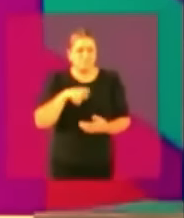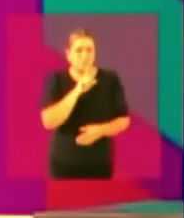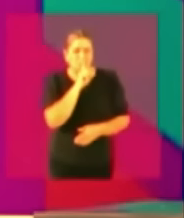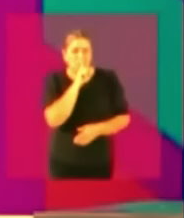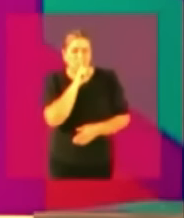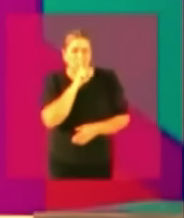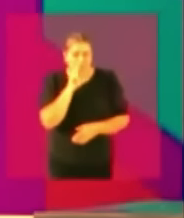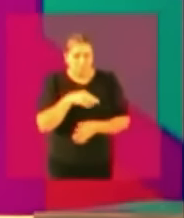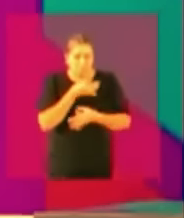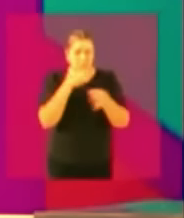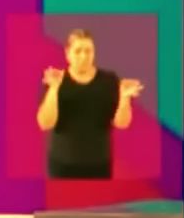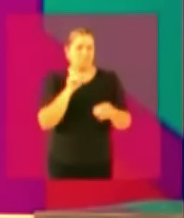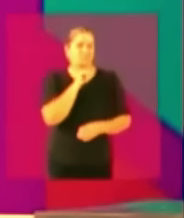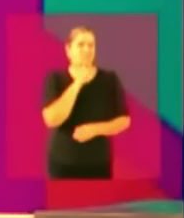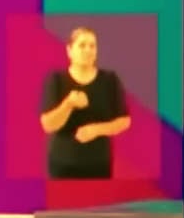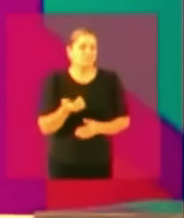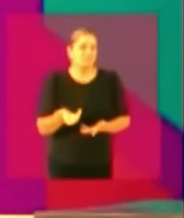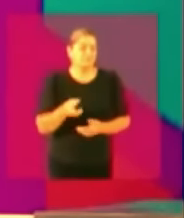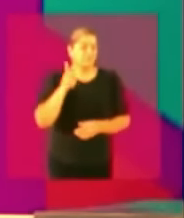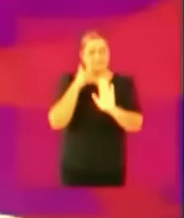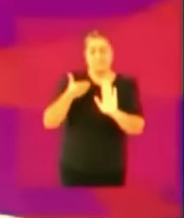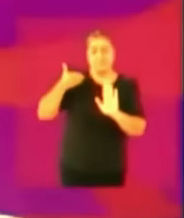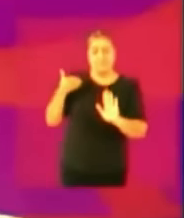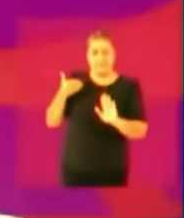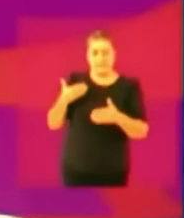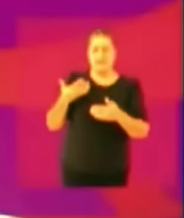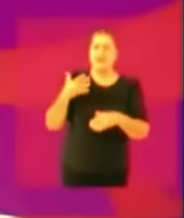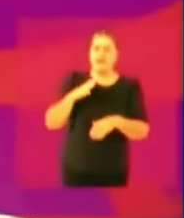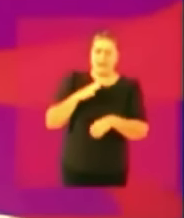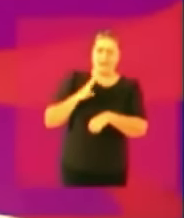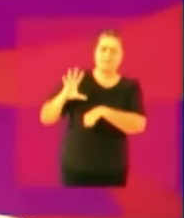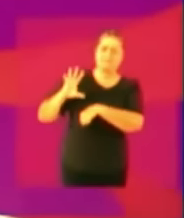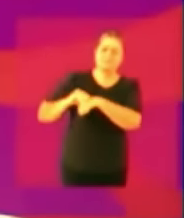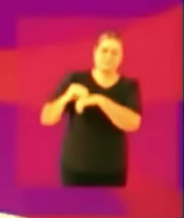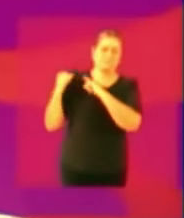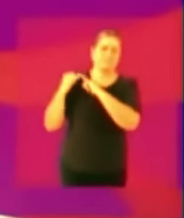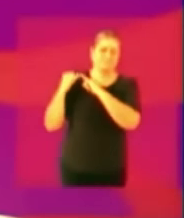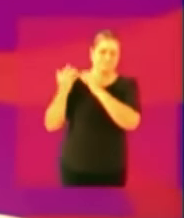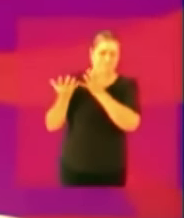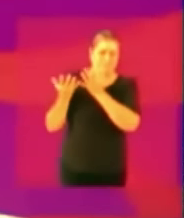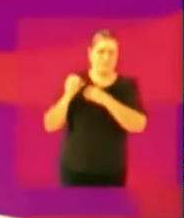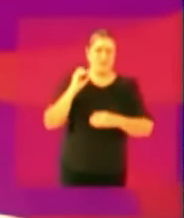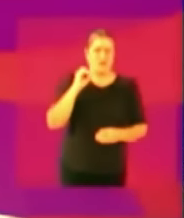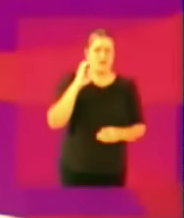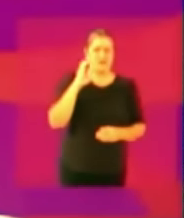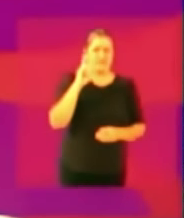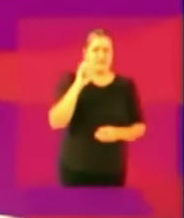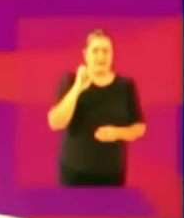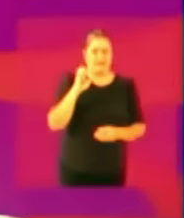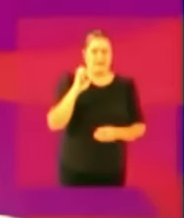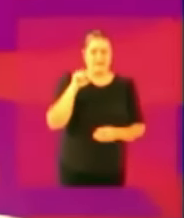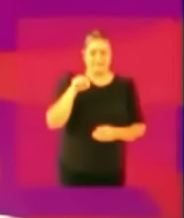emociones. Sí, claro. Y creo que a Claudia no le caería mal sonreír más, verse más amable.